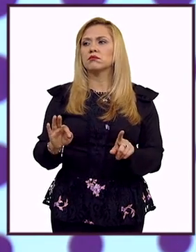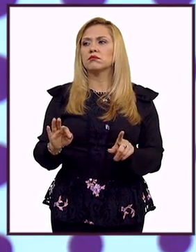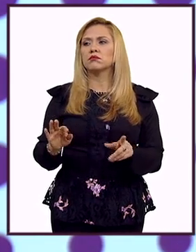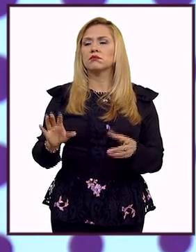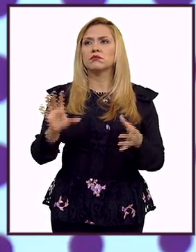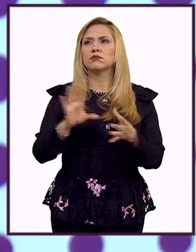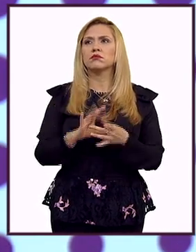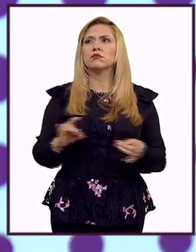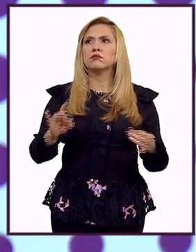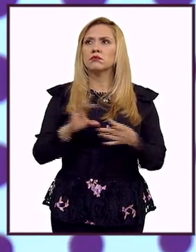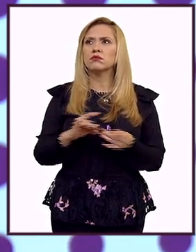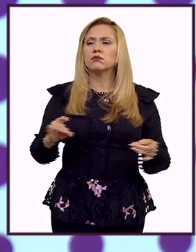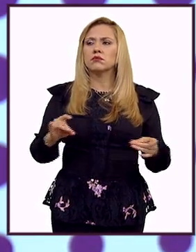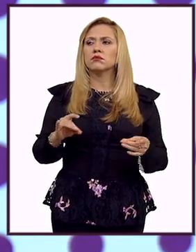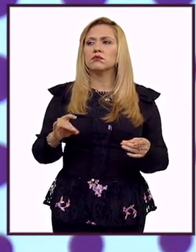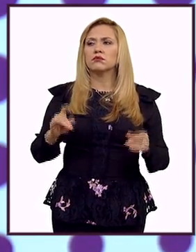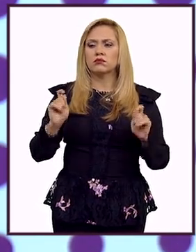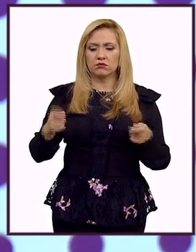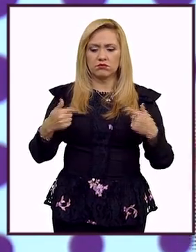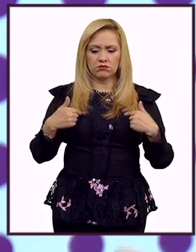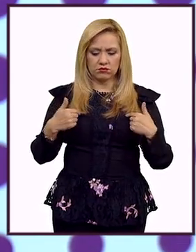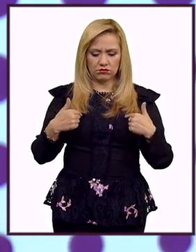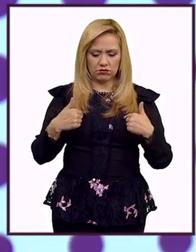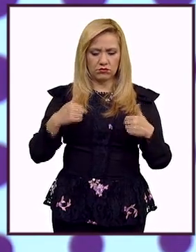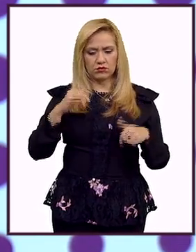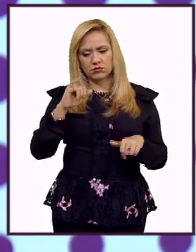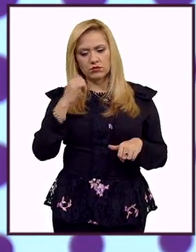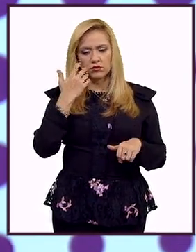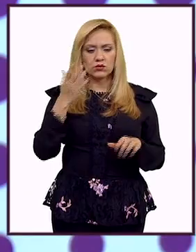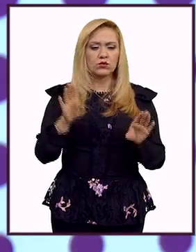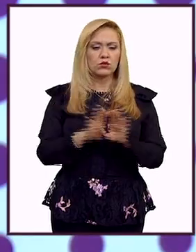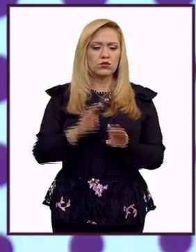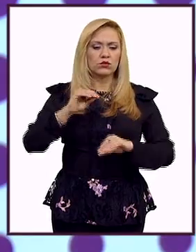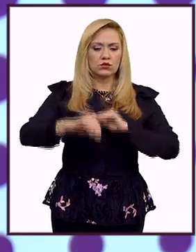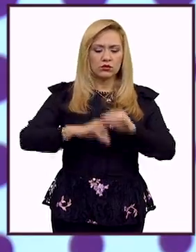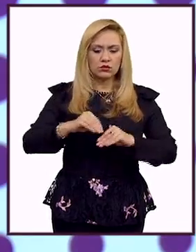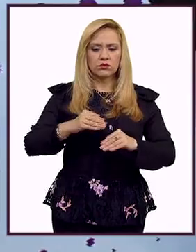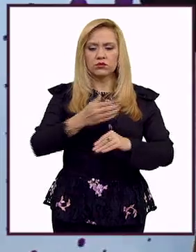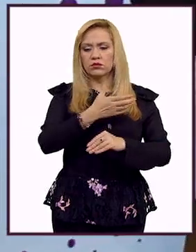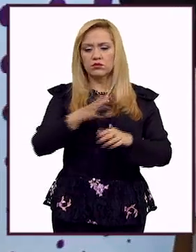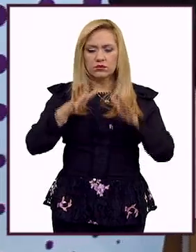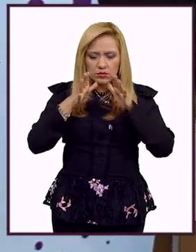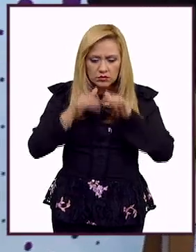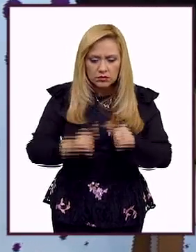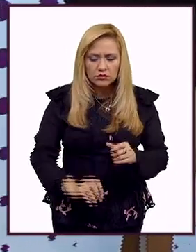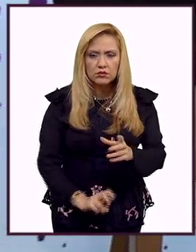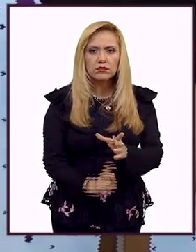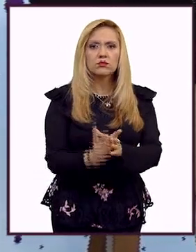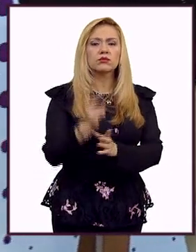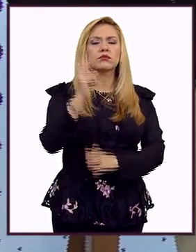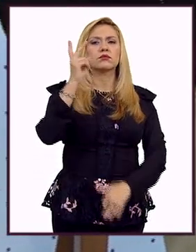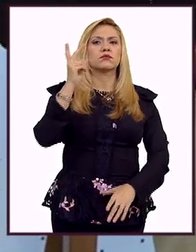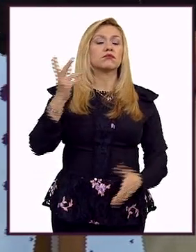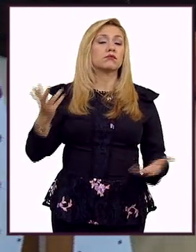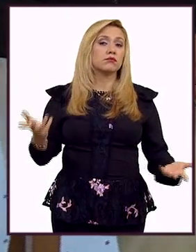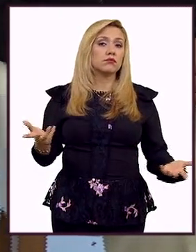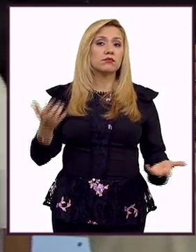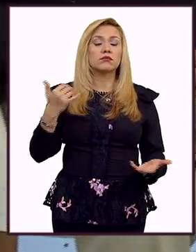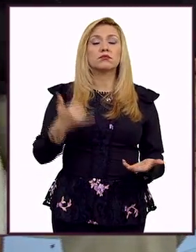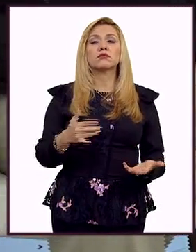definir autónomamente sobre sus formas de producción, sus sistemas de producción. Digo que también es muy potente porque también